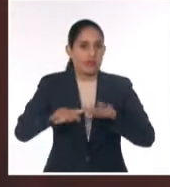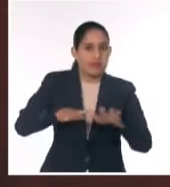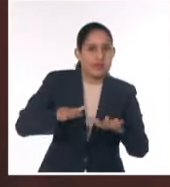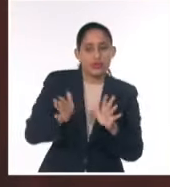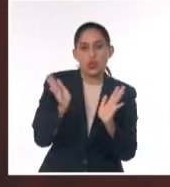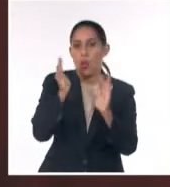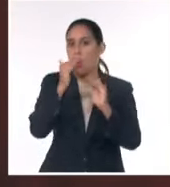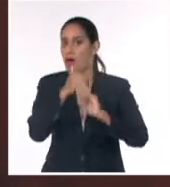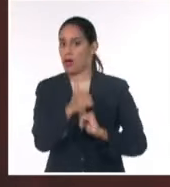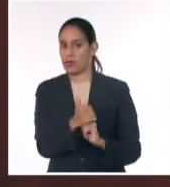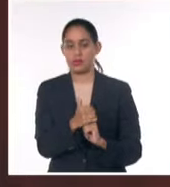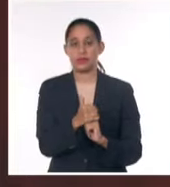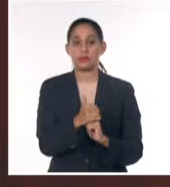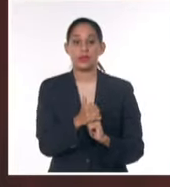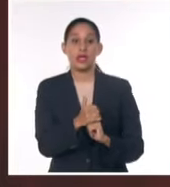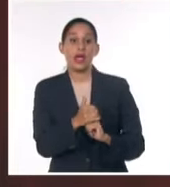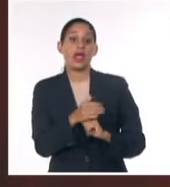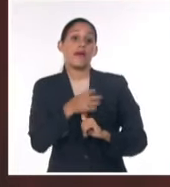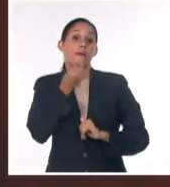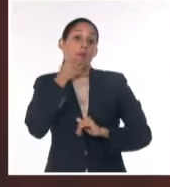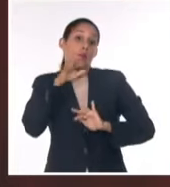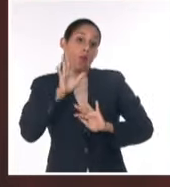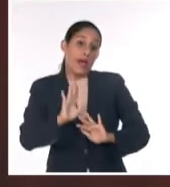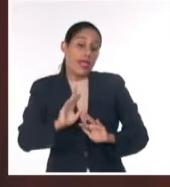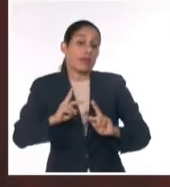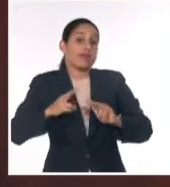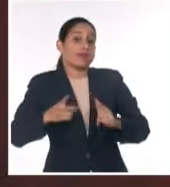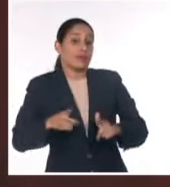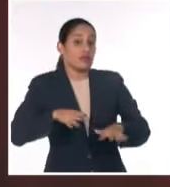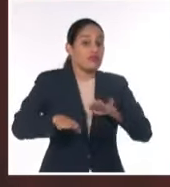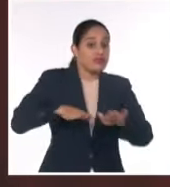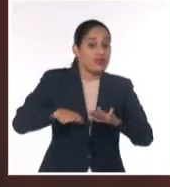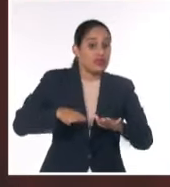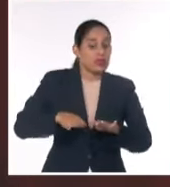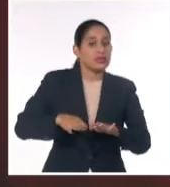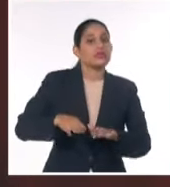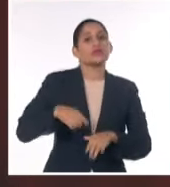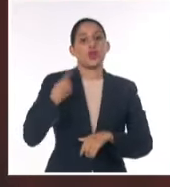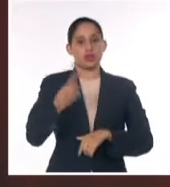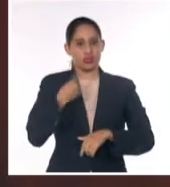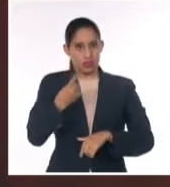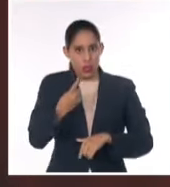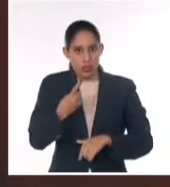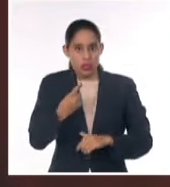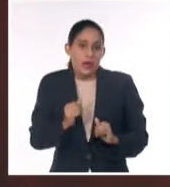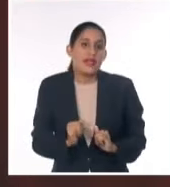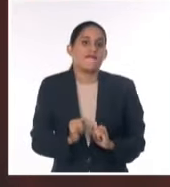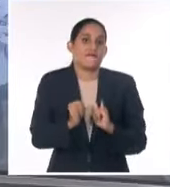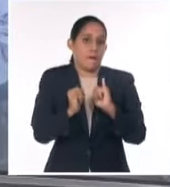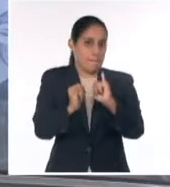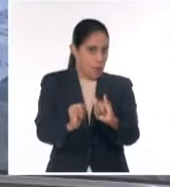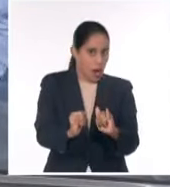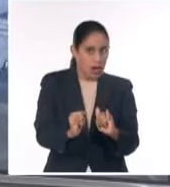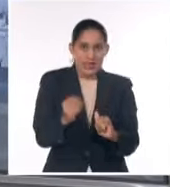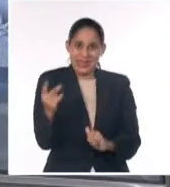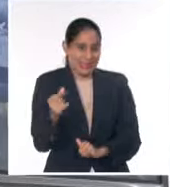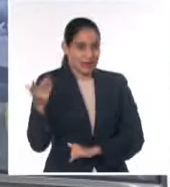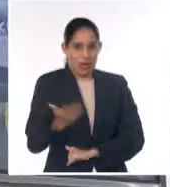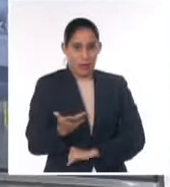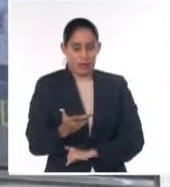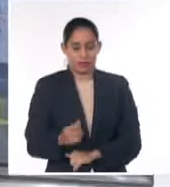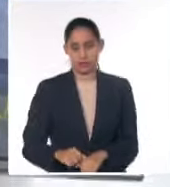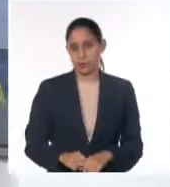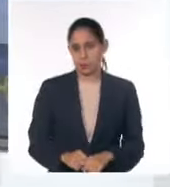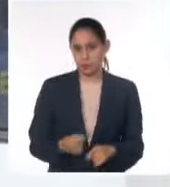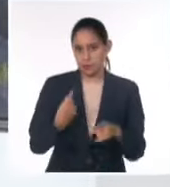monitoreando. En caso de que comience una actividad sísmica anómala, nuevamente podemos, debemos y lo avisamos inmediatamente. También el Consejo